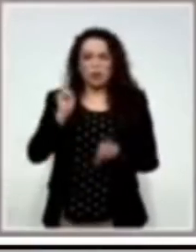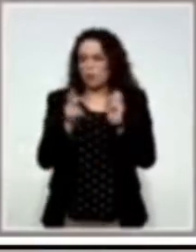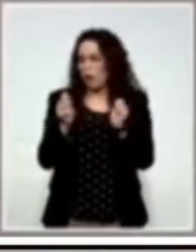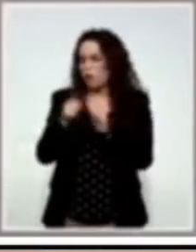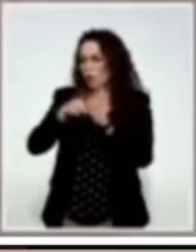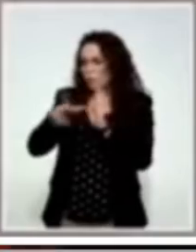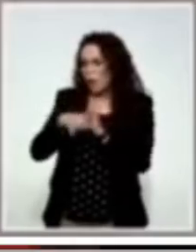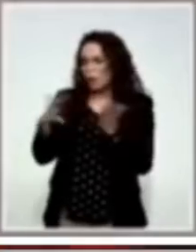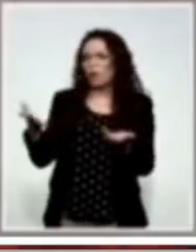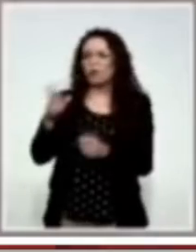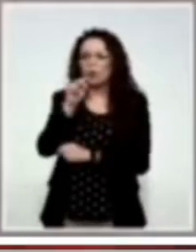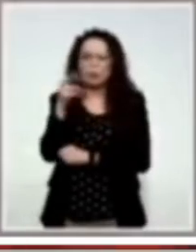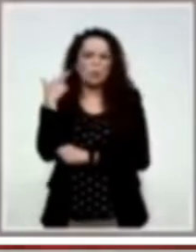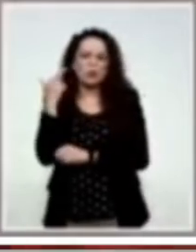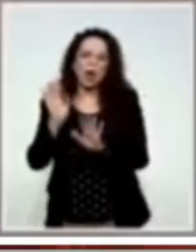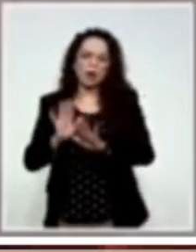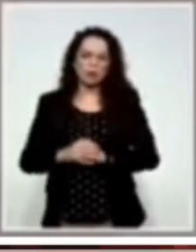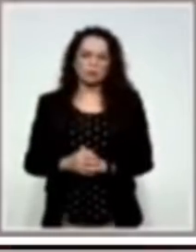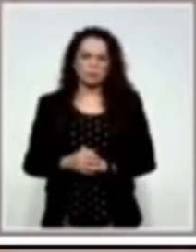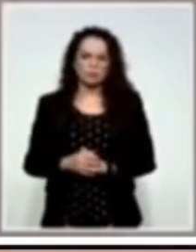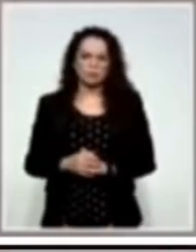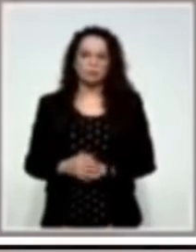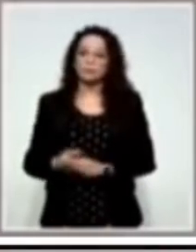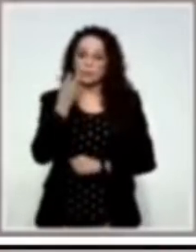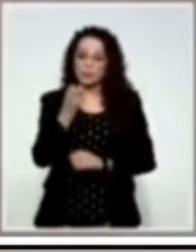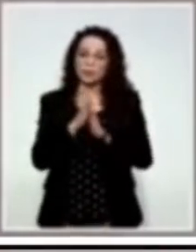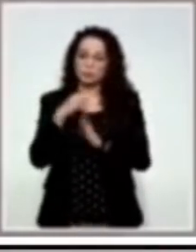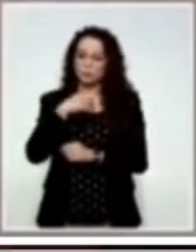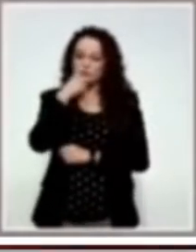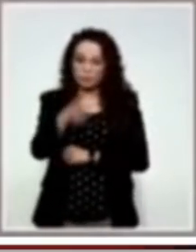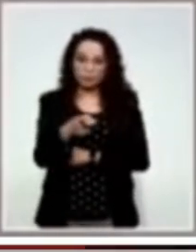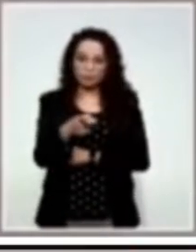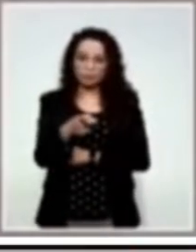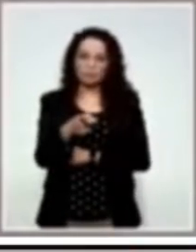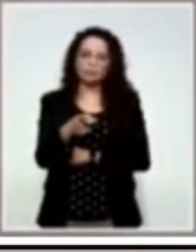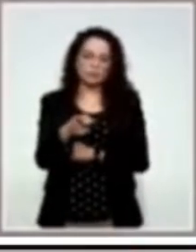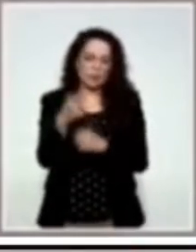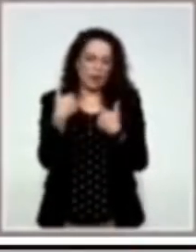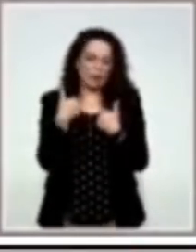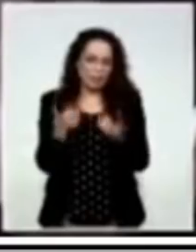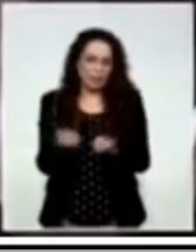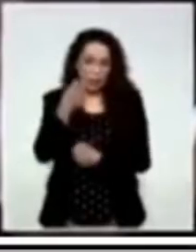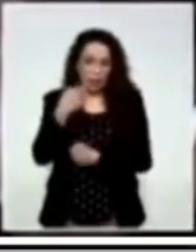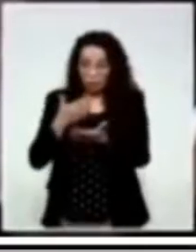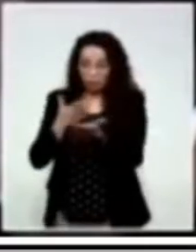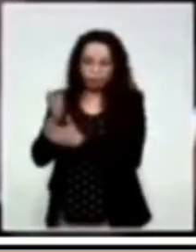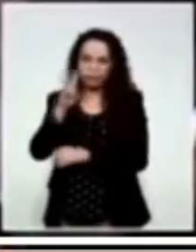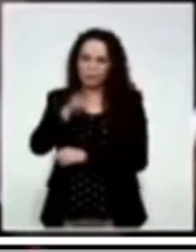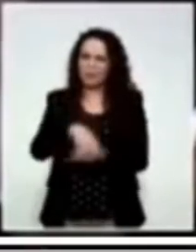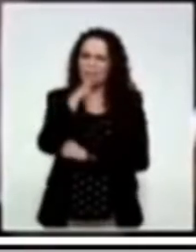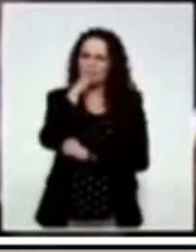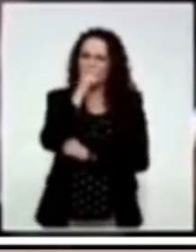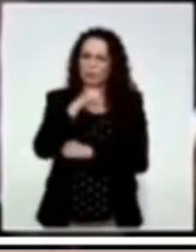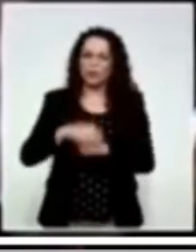quien y yo obviamente les ruego que lo comprendan, no me puedo meter en eso. Bueno, a través de comunicación social se puede